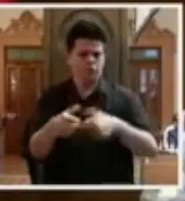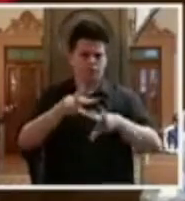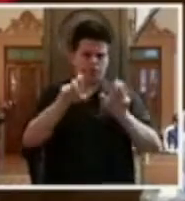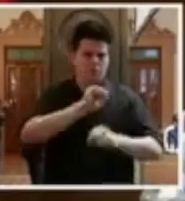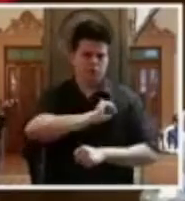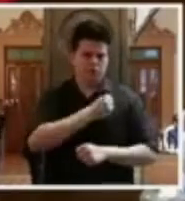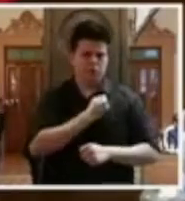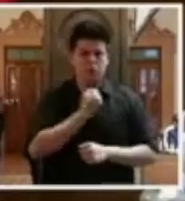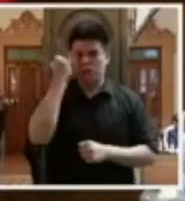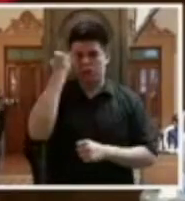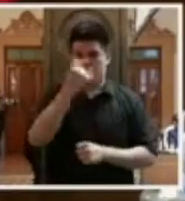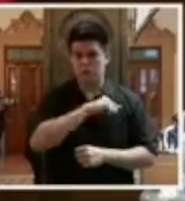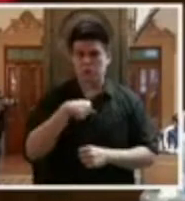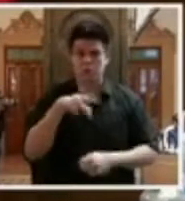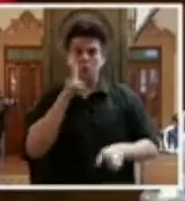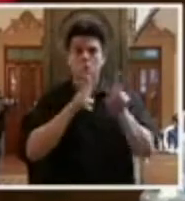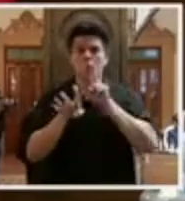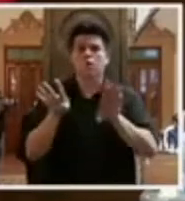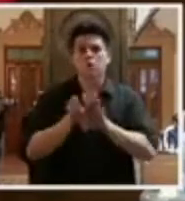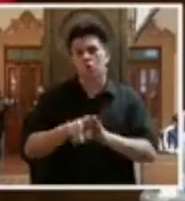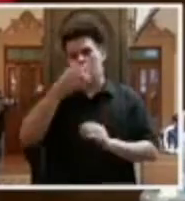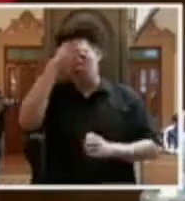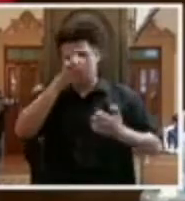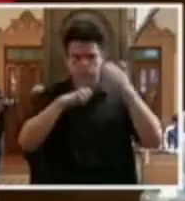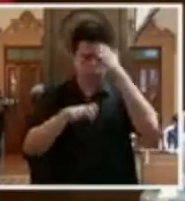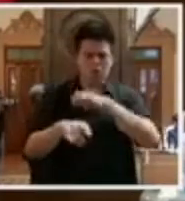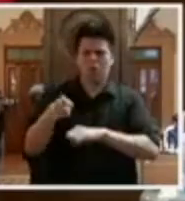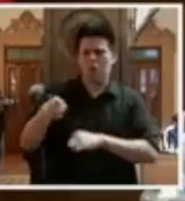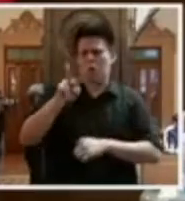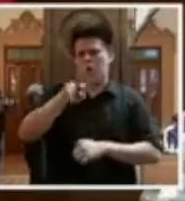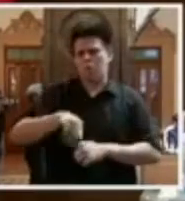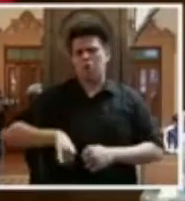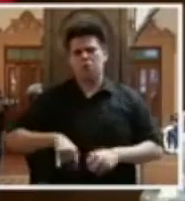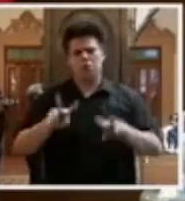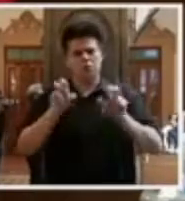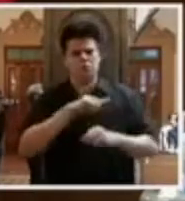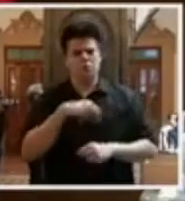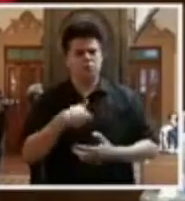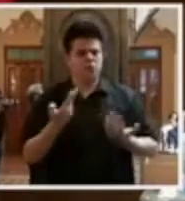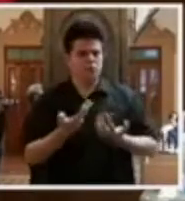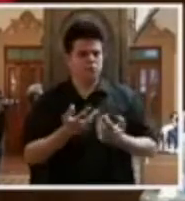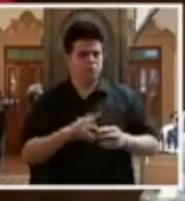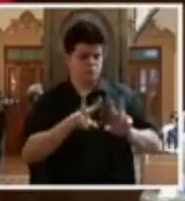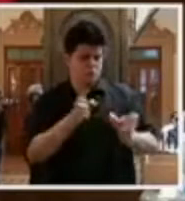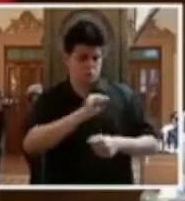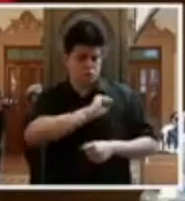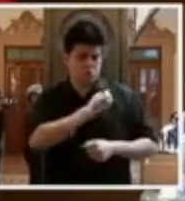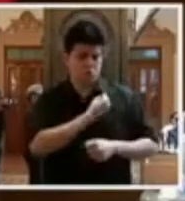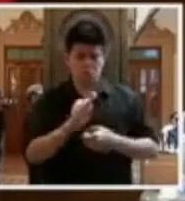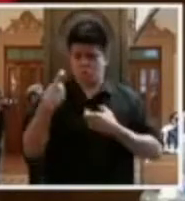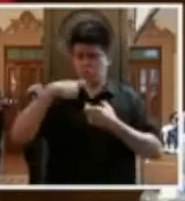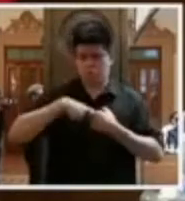La idea es que aprovechemos las experiencias de todos, y ya a él le interesó el tema de lo que estamos haciendo en salud,